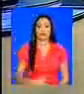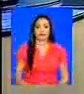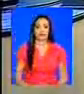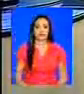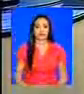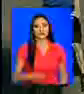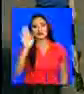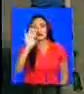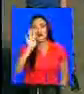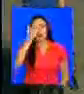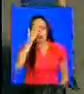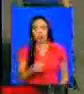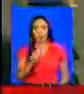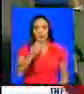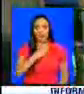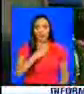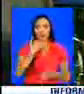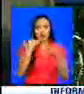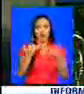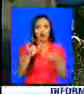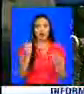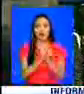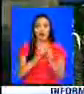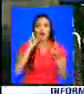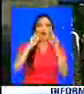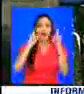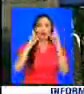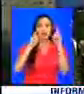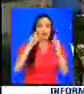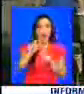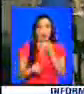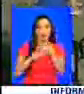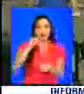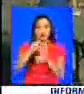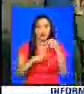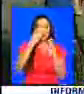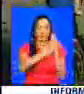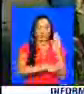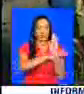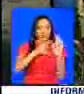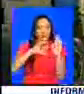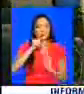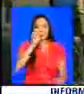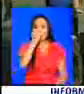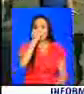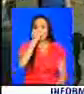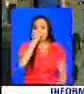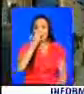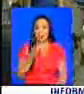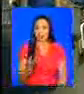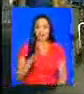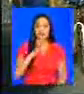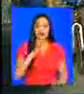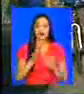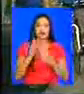días, amigos televidentes. Me encuentro con la unidad de socorro de bicicletas de la Cruz Roja, justamente para hablar acerca de los